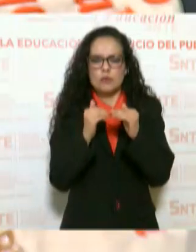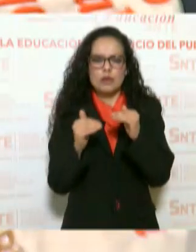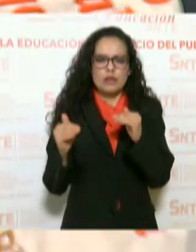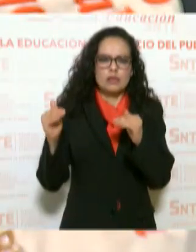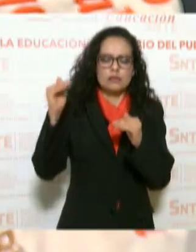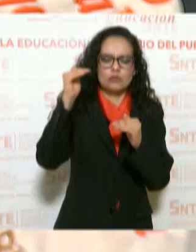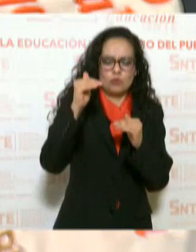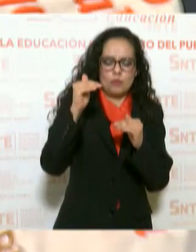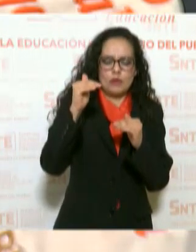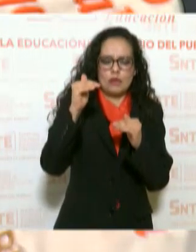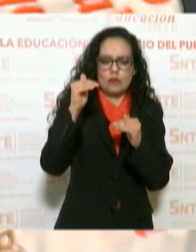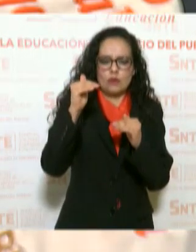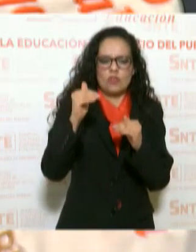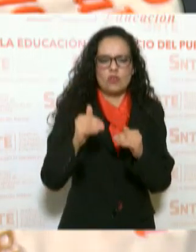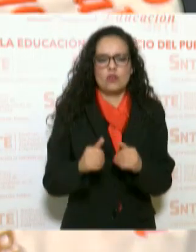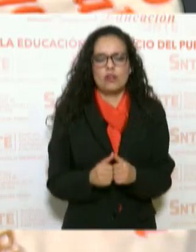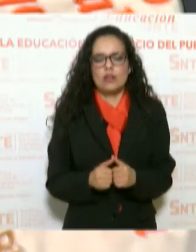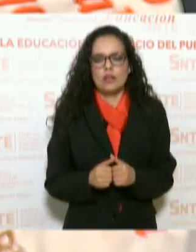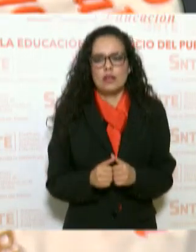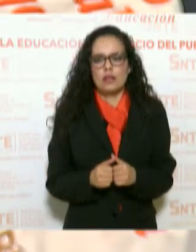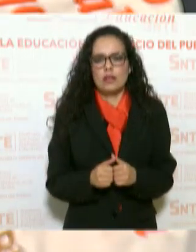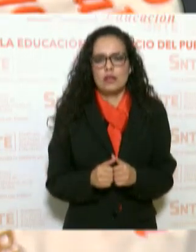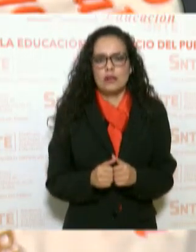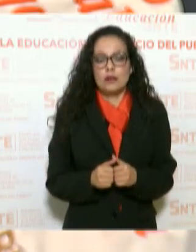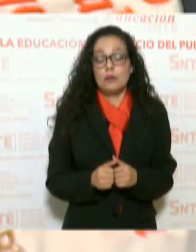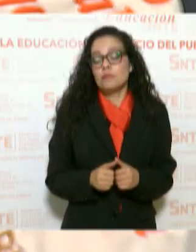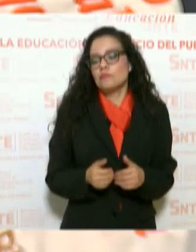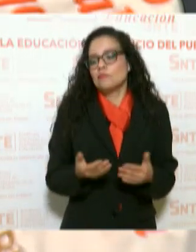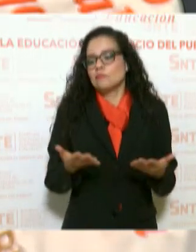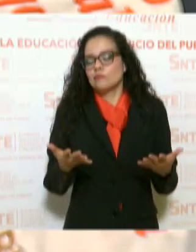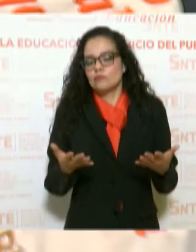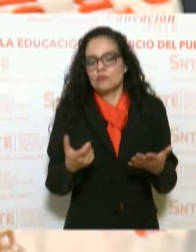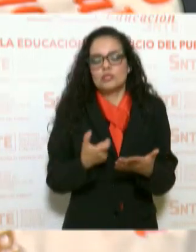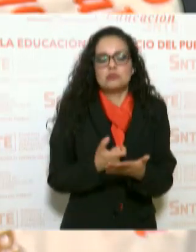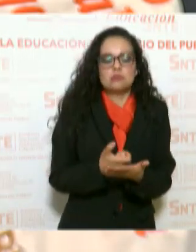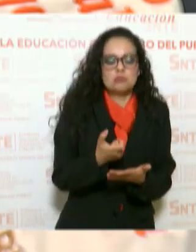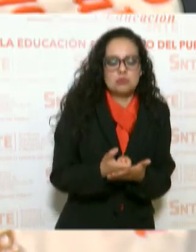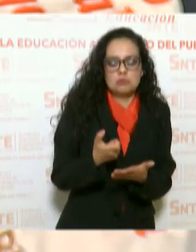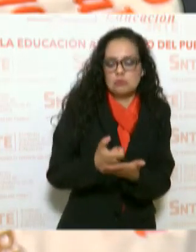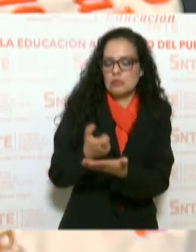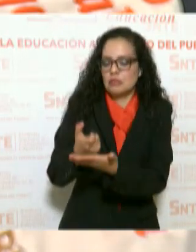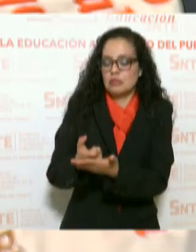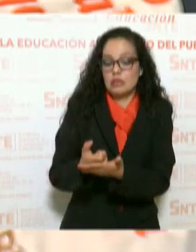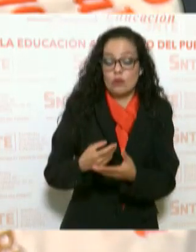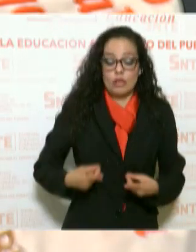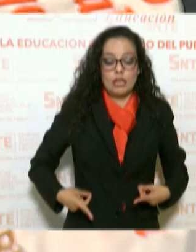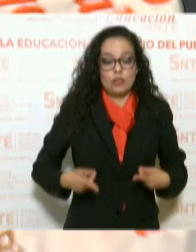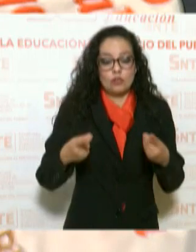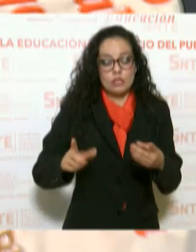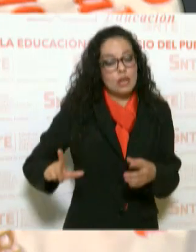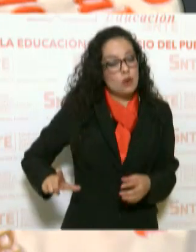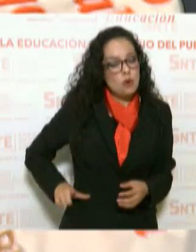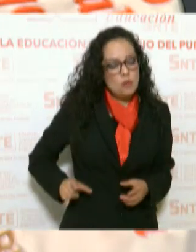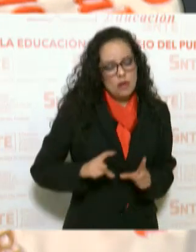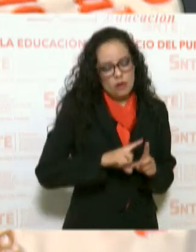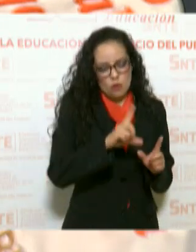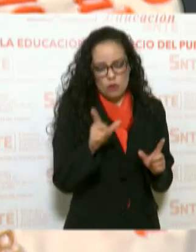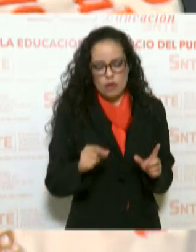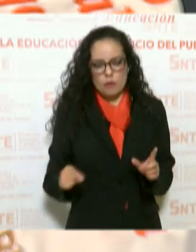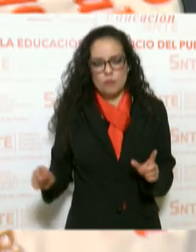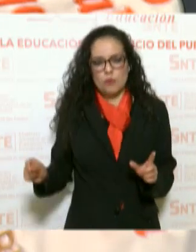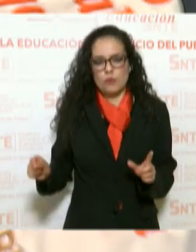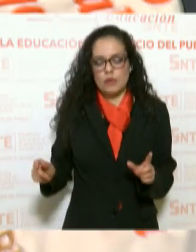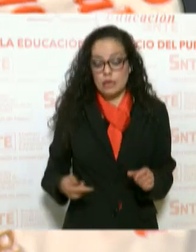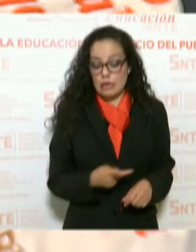casos, los fondos públicos no son suficientes. En algunos contextos,